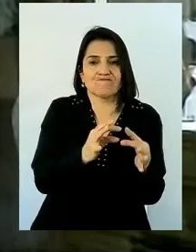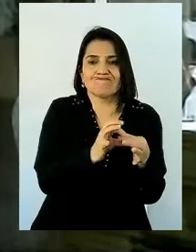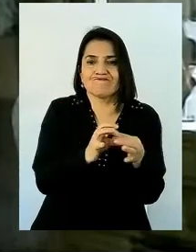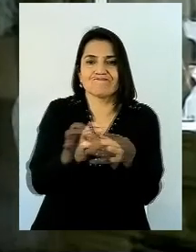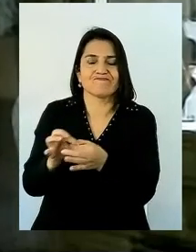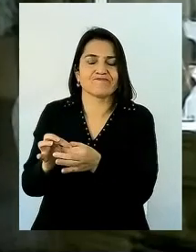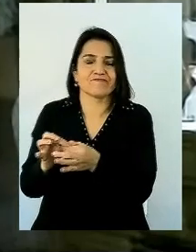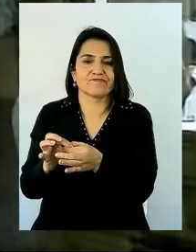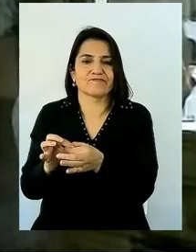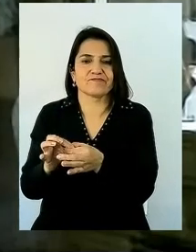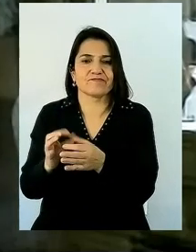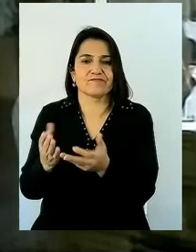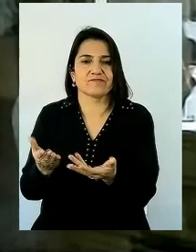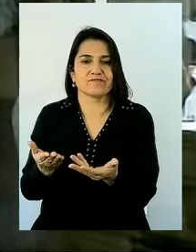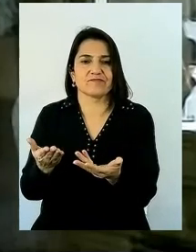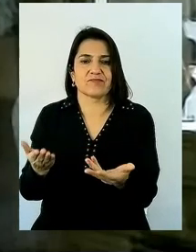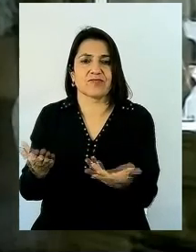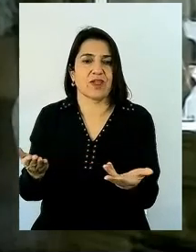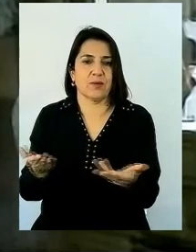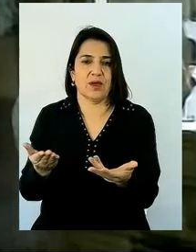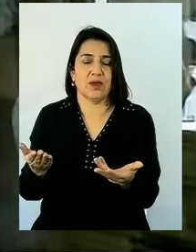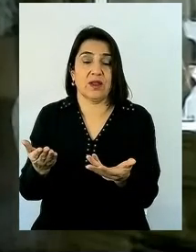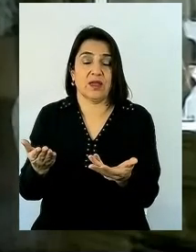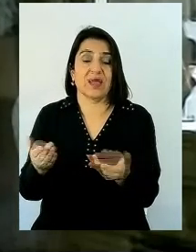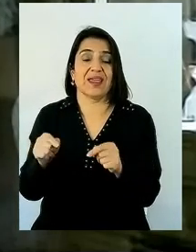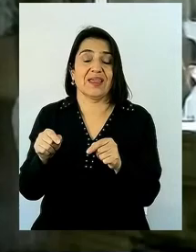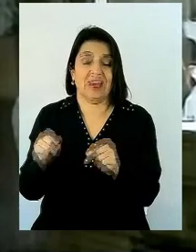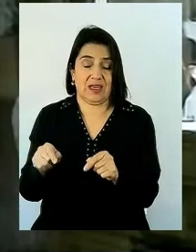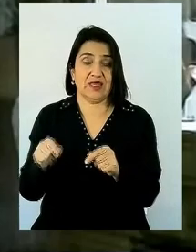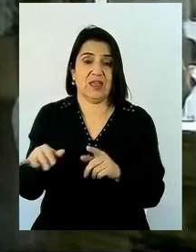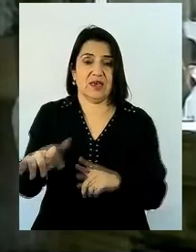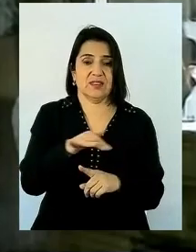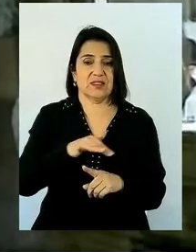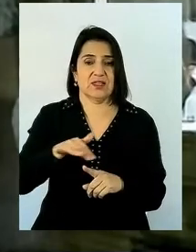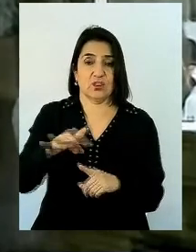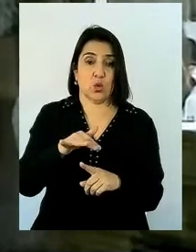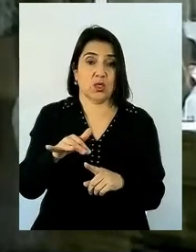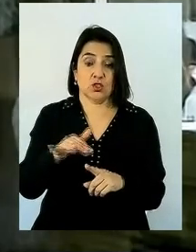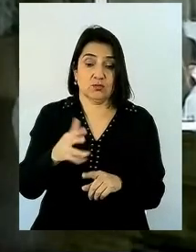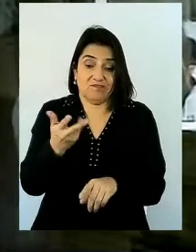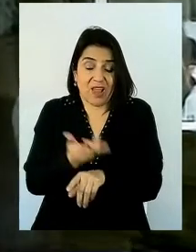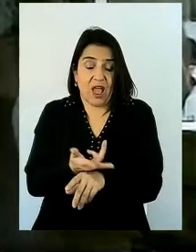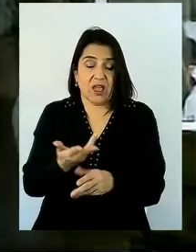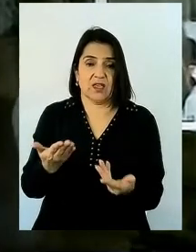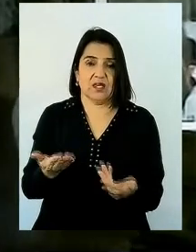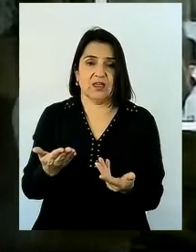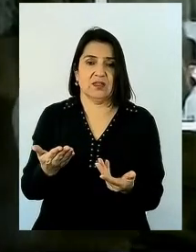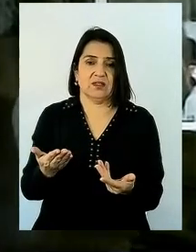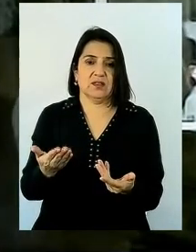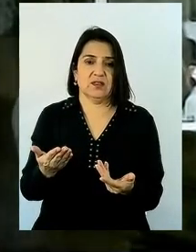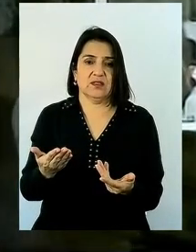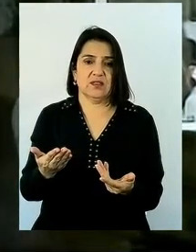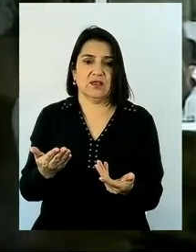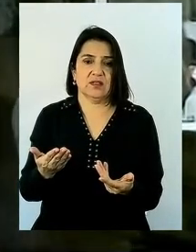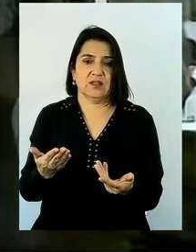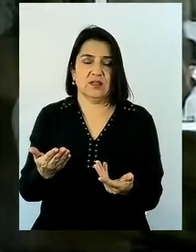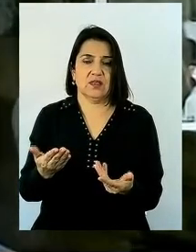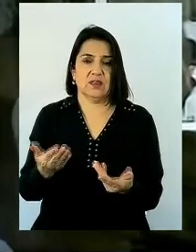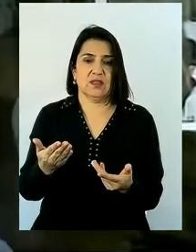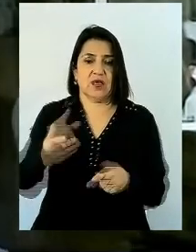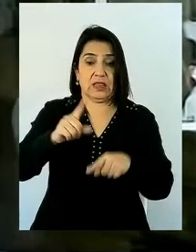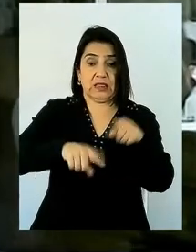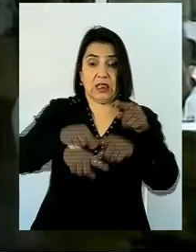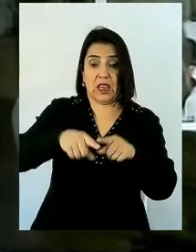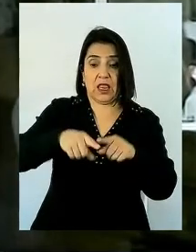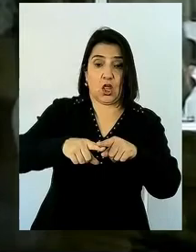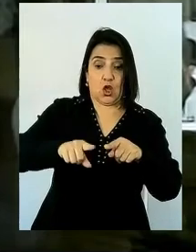dando espacio para que este tipo de cosas estén ocurriendo, un macroloteo sin una planificación. Y